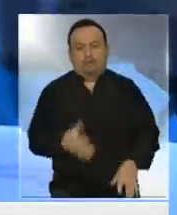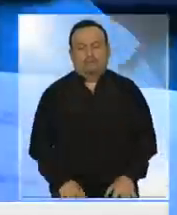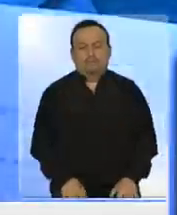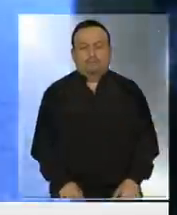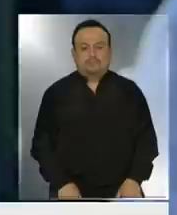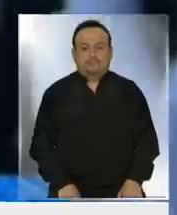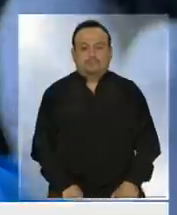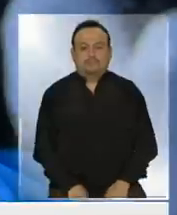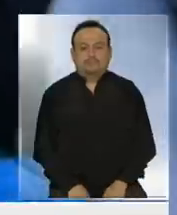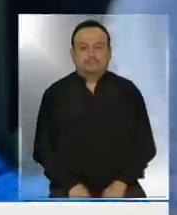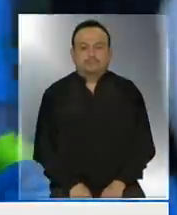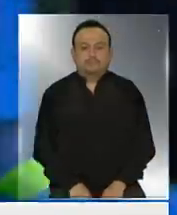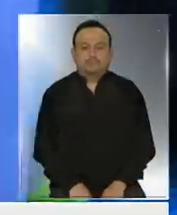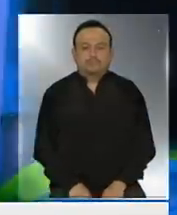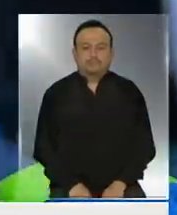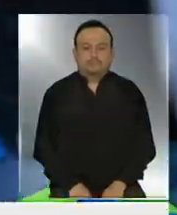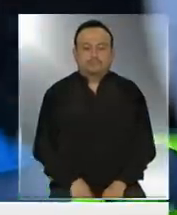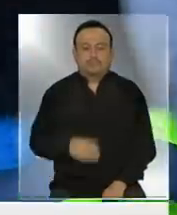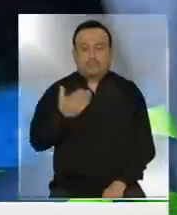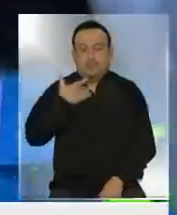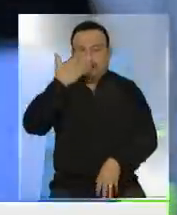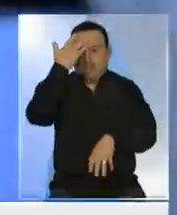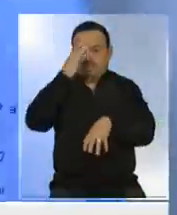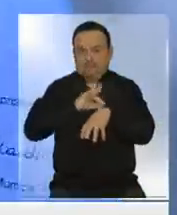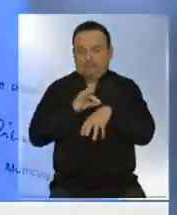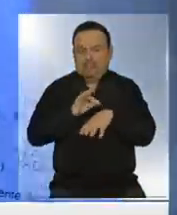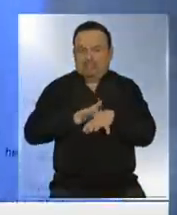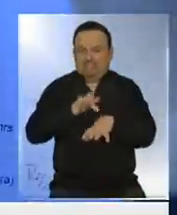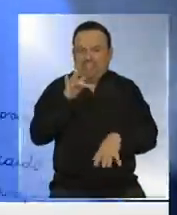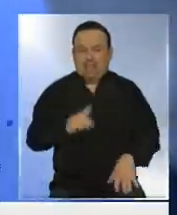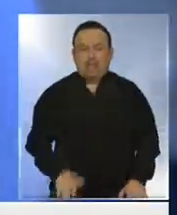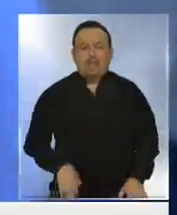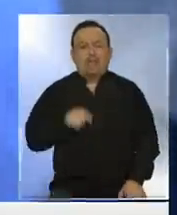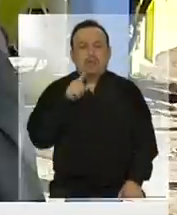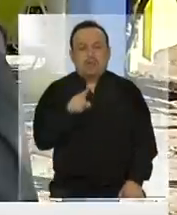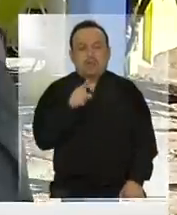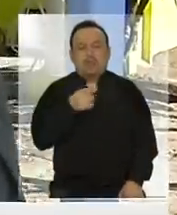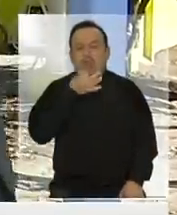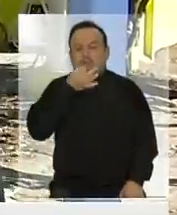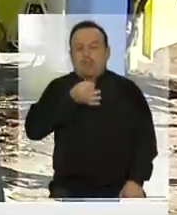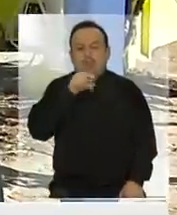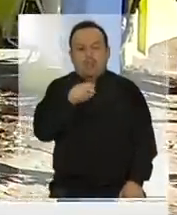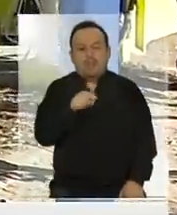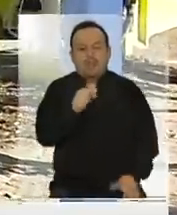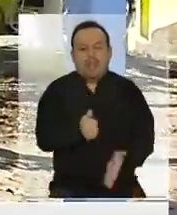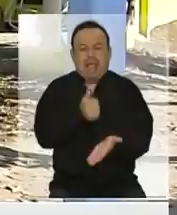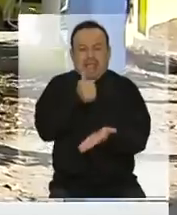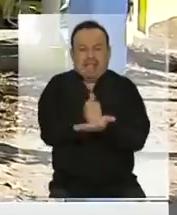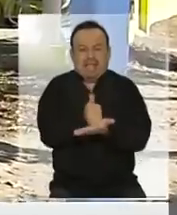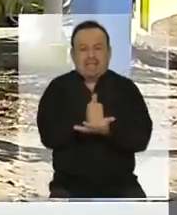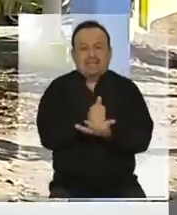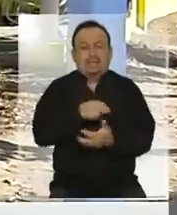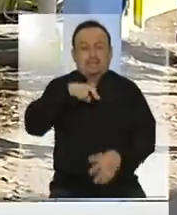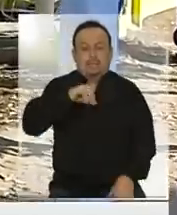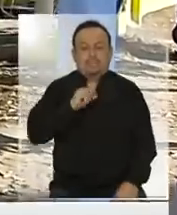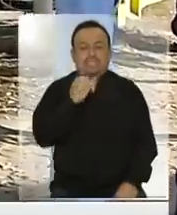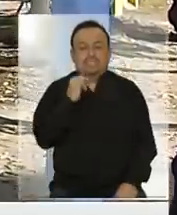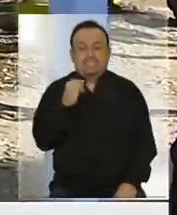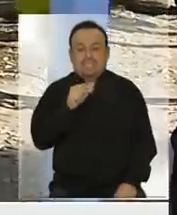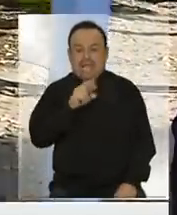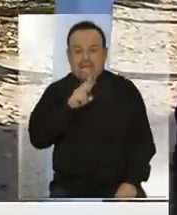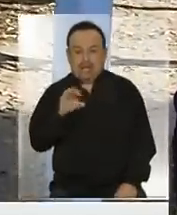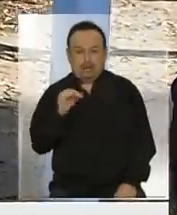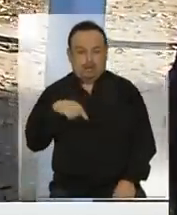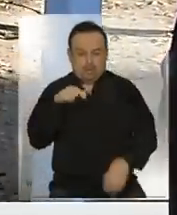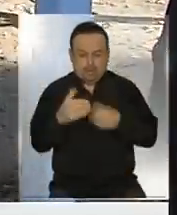sí un contagio de esta enfermedad que es altamente contagiosa los invito escuchar parte de las declaraciones que dio la alcaldesa pizarro durante esta mañana cuando